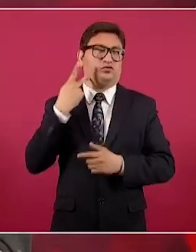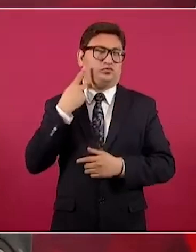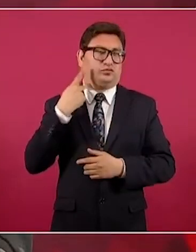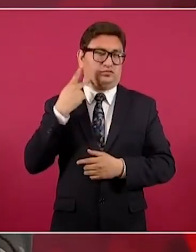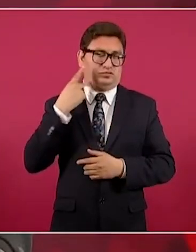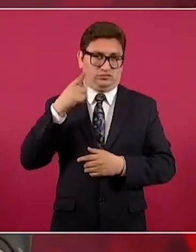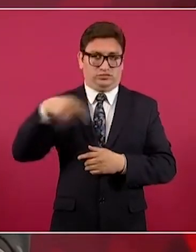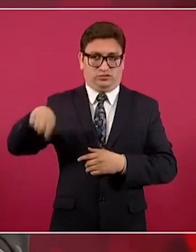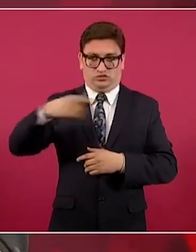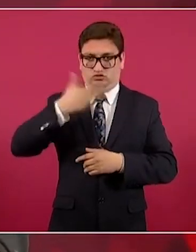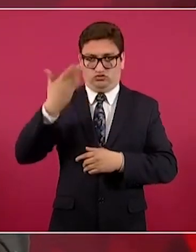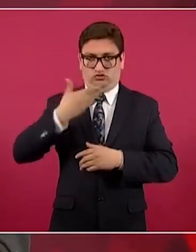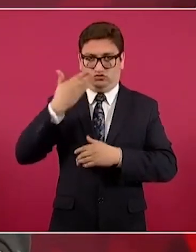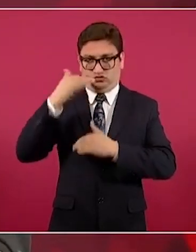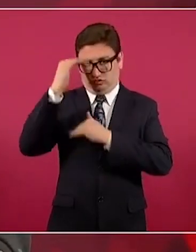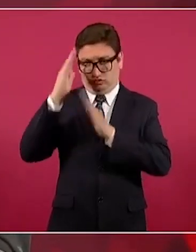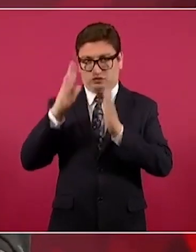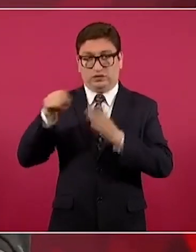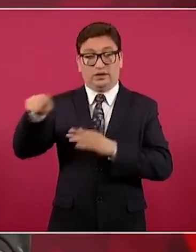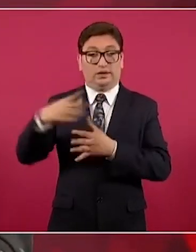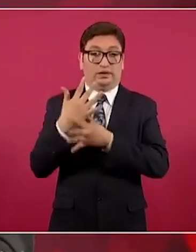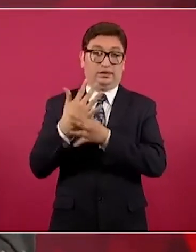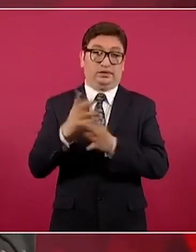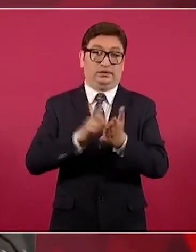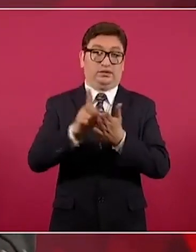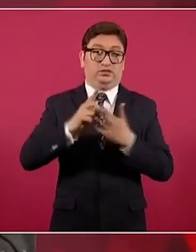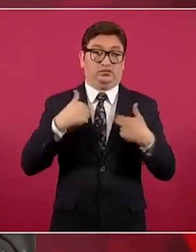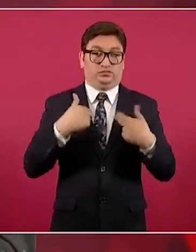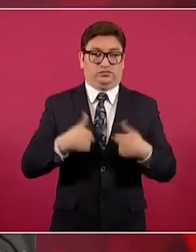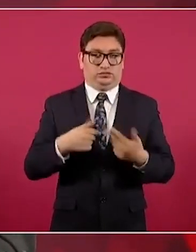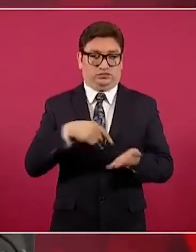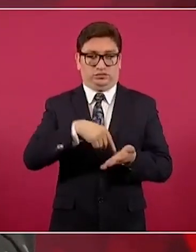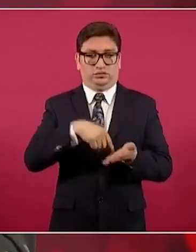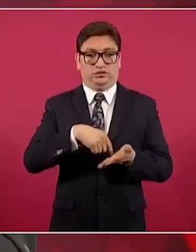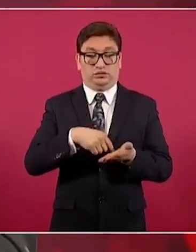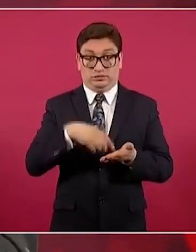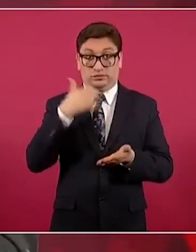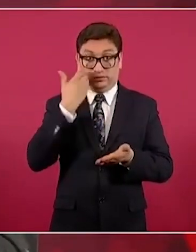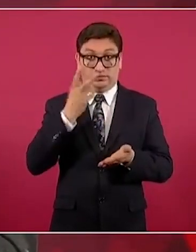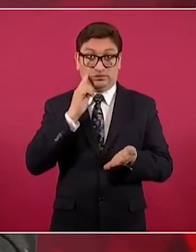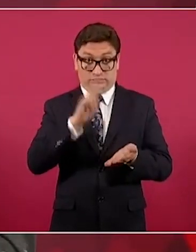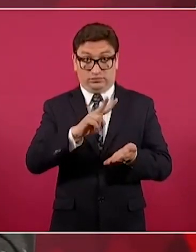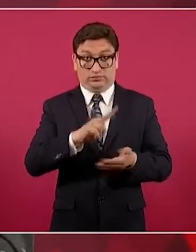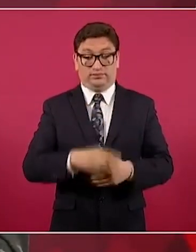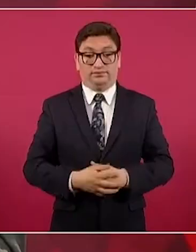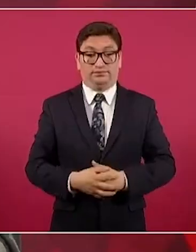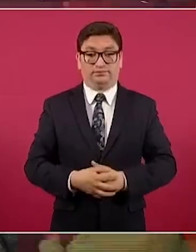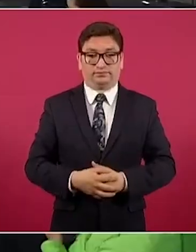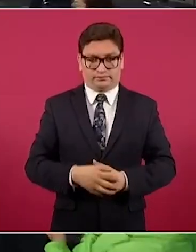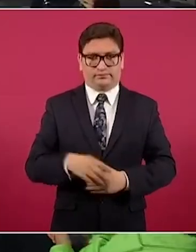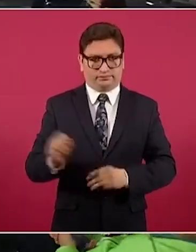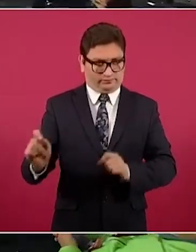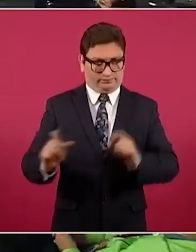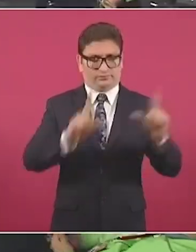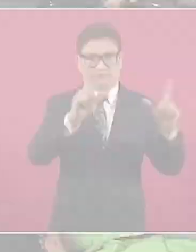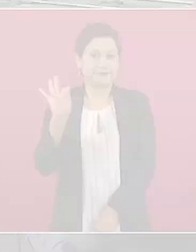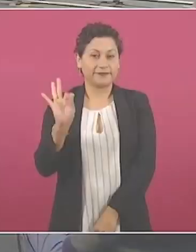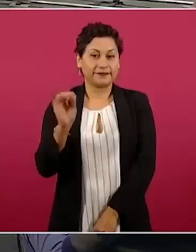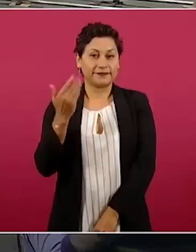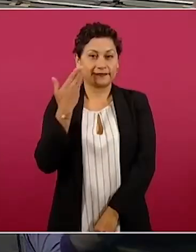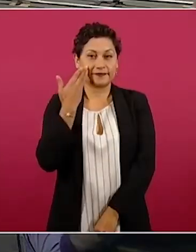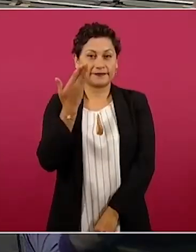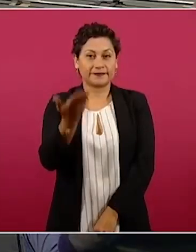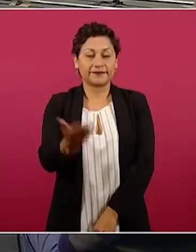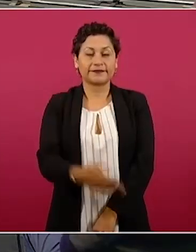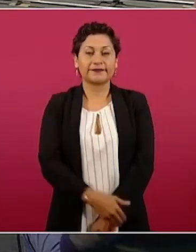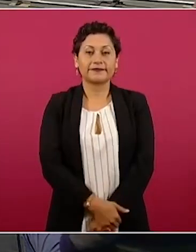bloque conservador sobre los derechos humanos. ¿Lo quieren ver? A ver, ponlo.